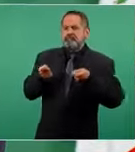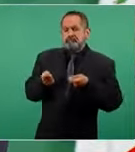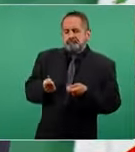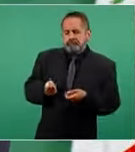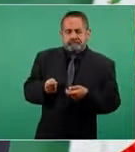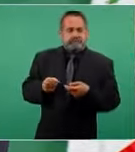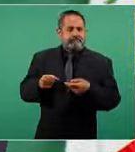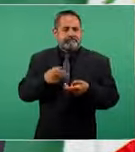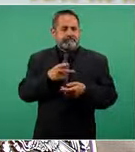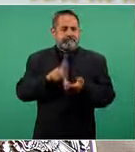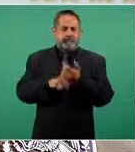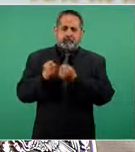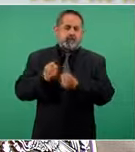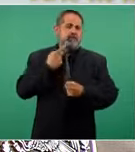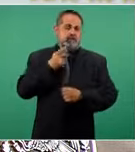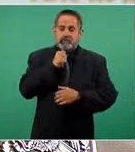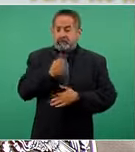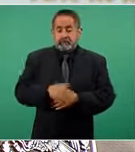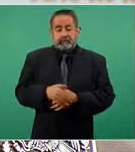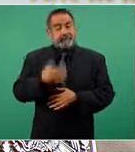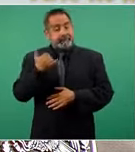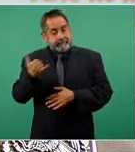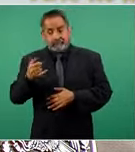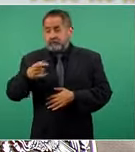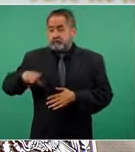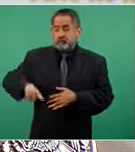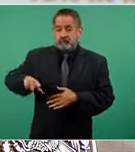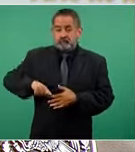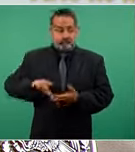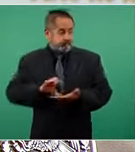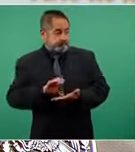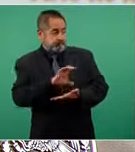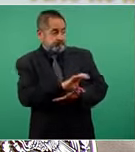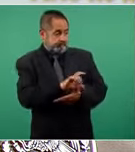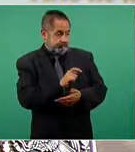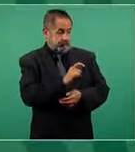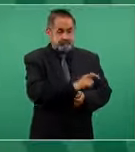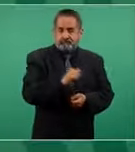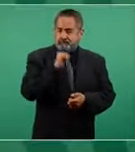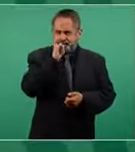todo ya no reciben dinero del presupuesto,